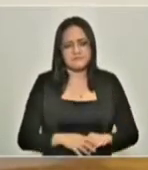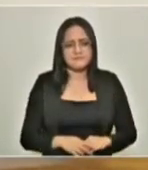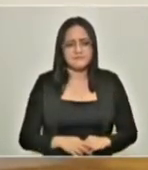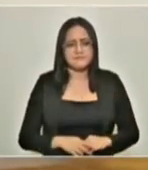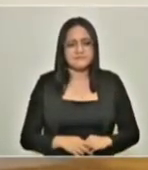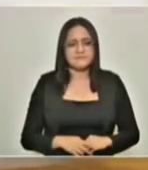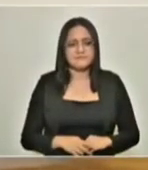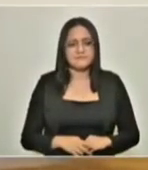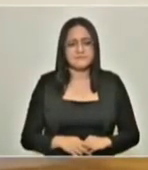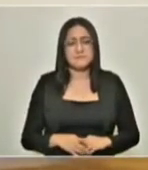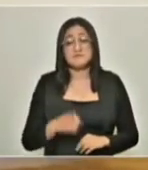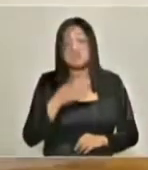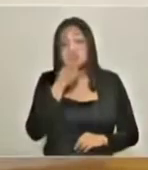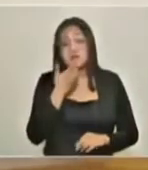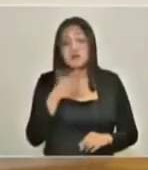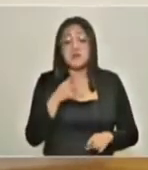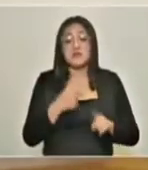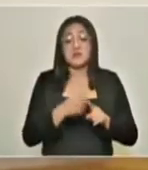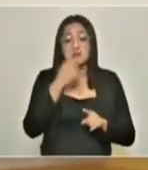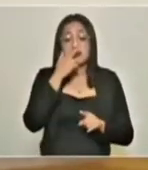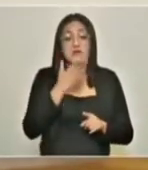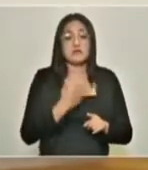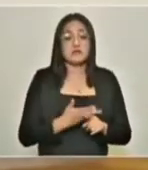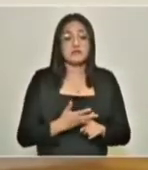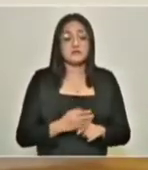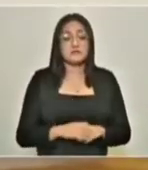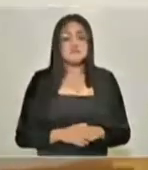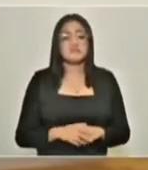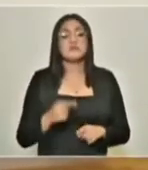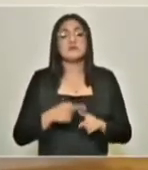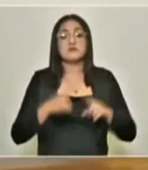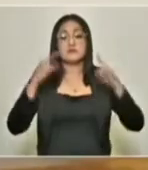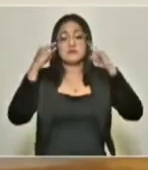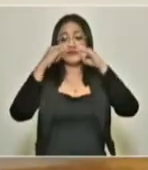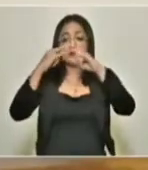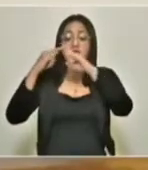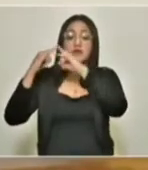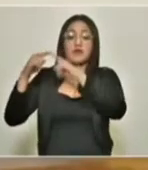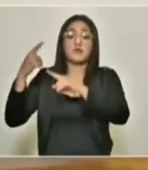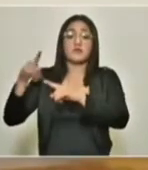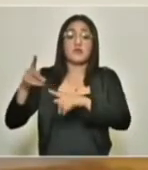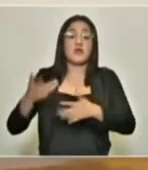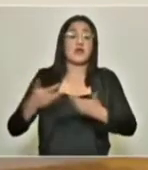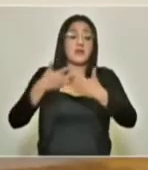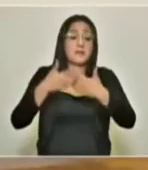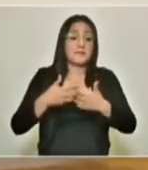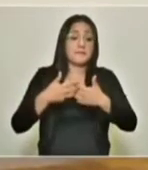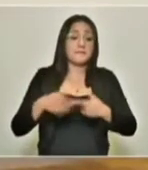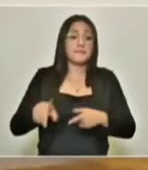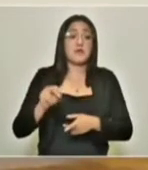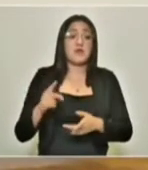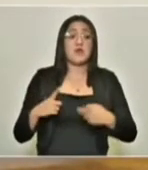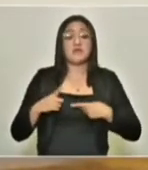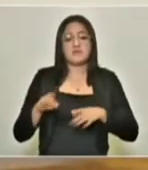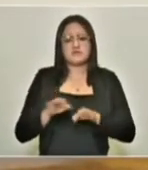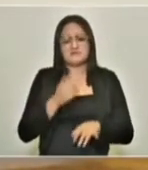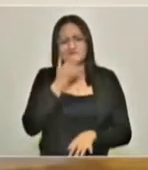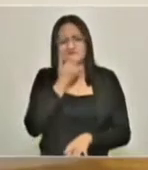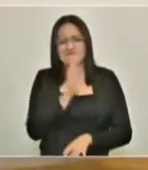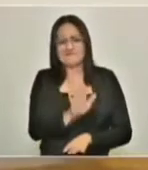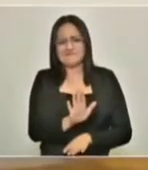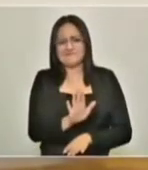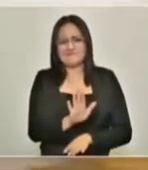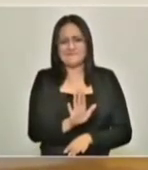Y eso de que los responsables del ambulantaje sean los empresarios por no dar empleo,